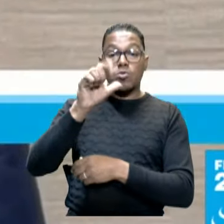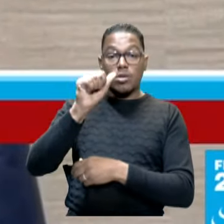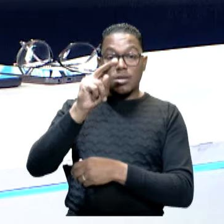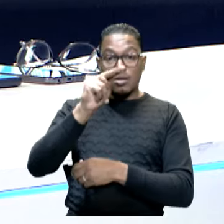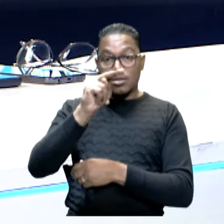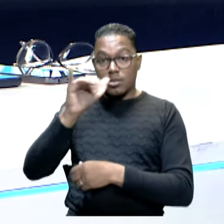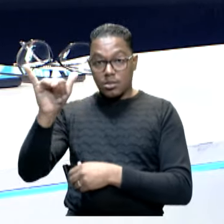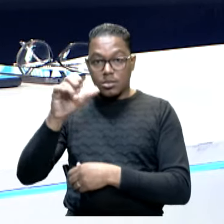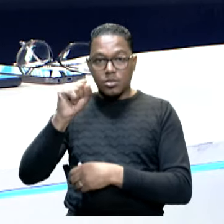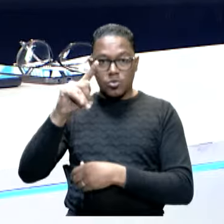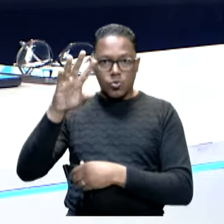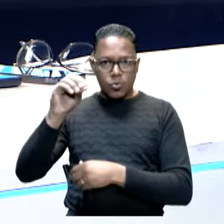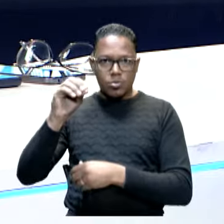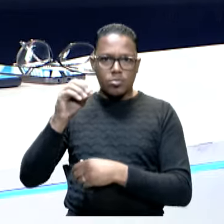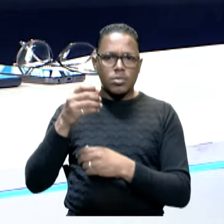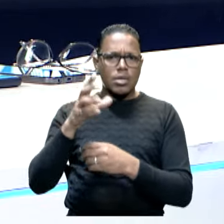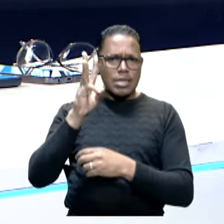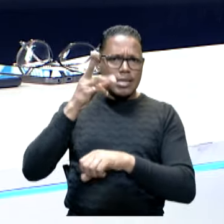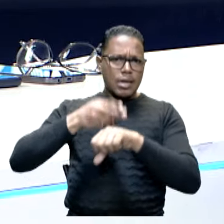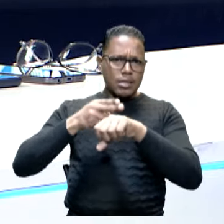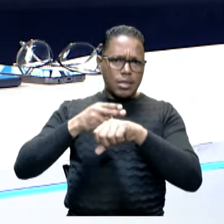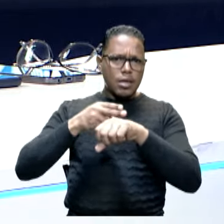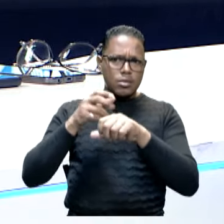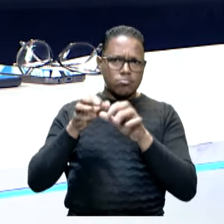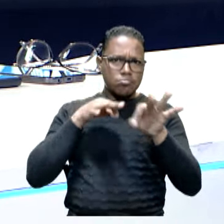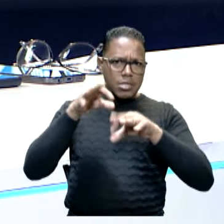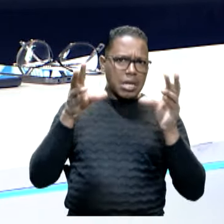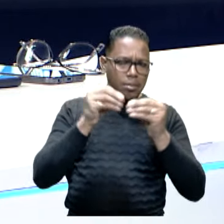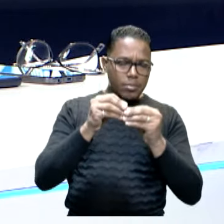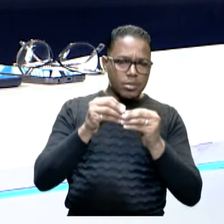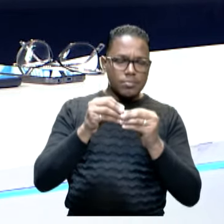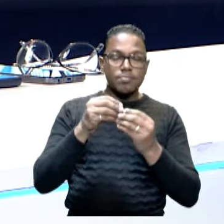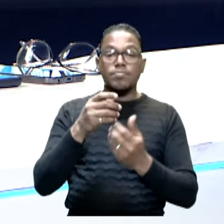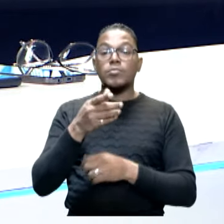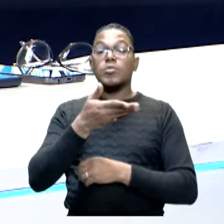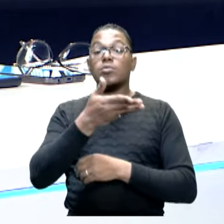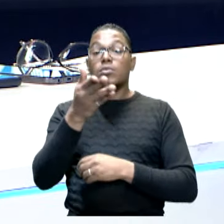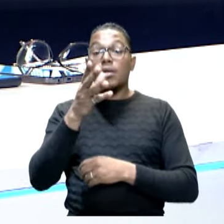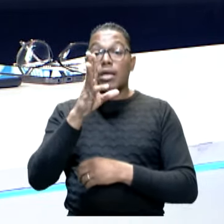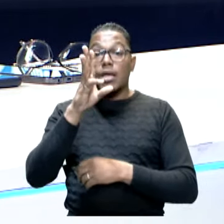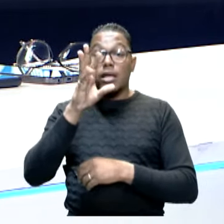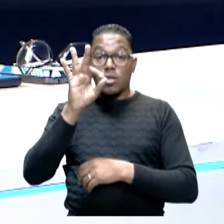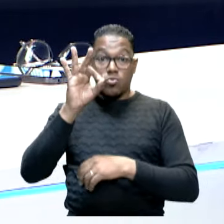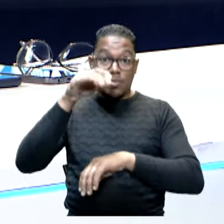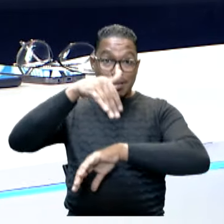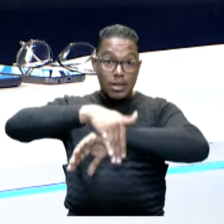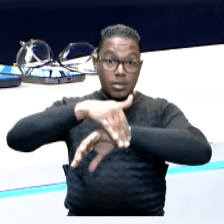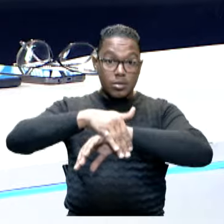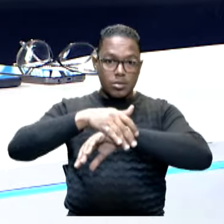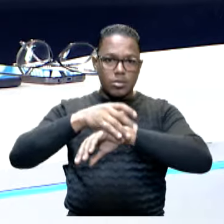también en nuestra emisión de las 6 de la tarde. Además, les invito a que sintonicen a las 9 de la noche en